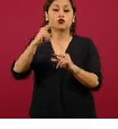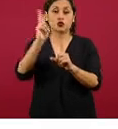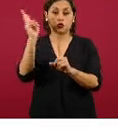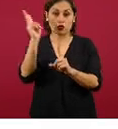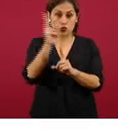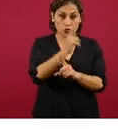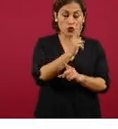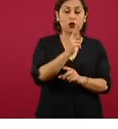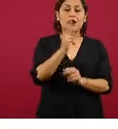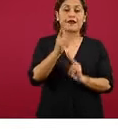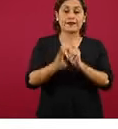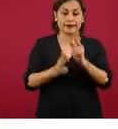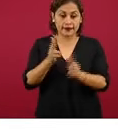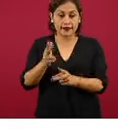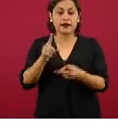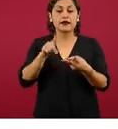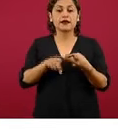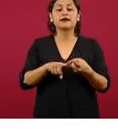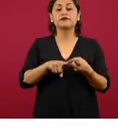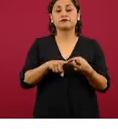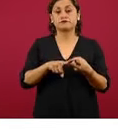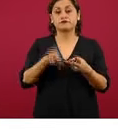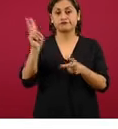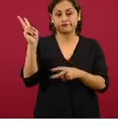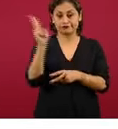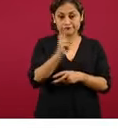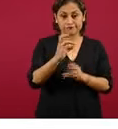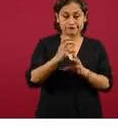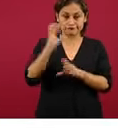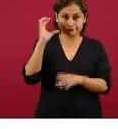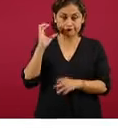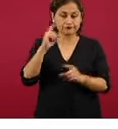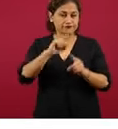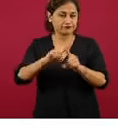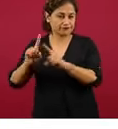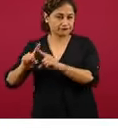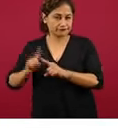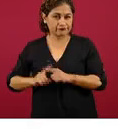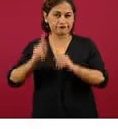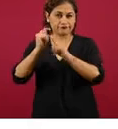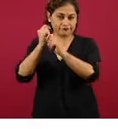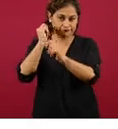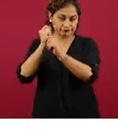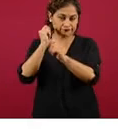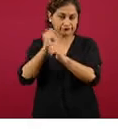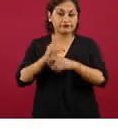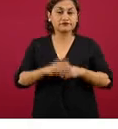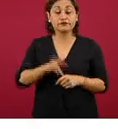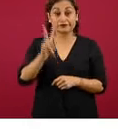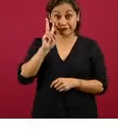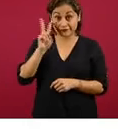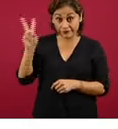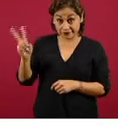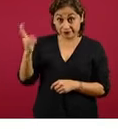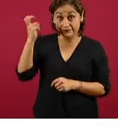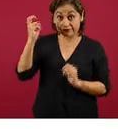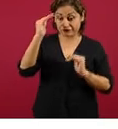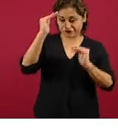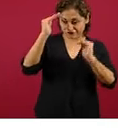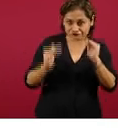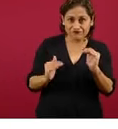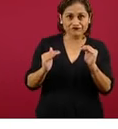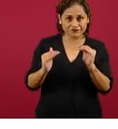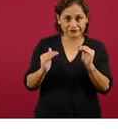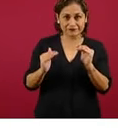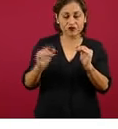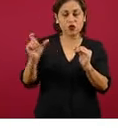formas de transporte. Y lo que vemos aquí es la disminución que hubo importantemente durante la Jornada